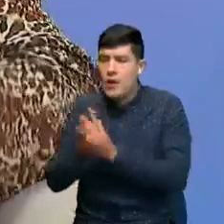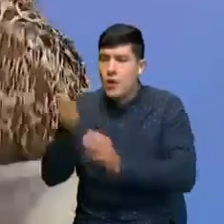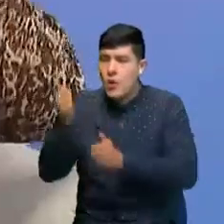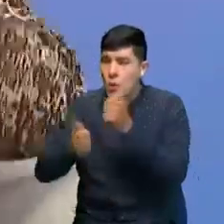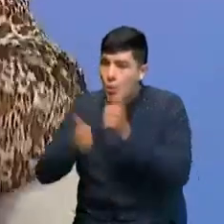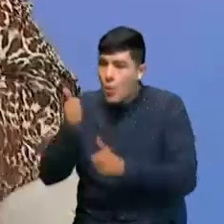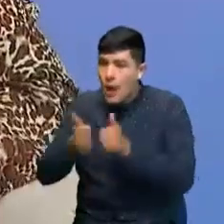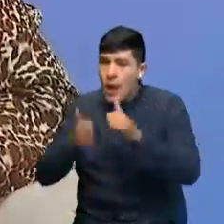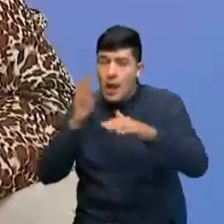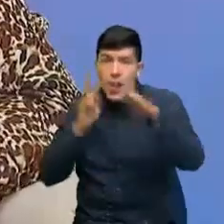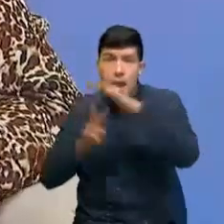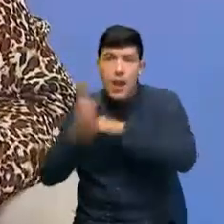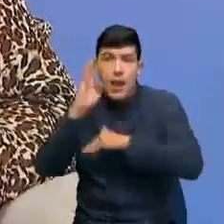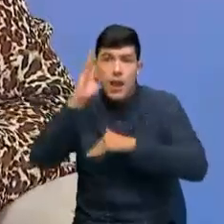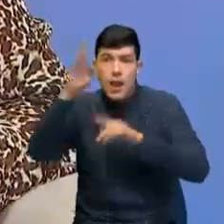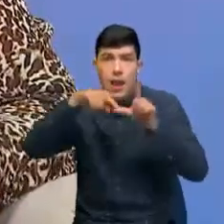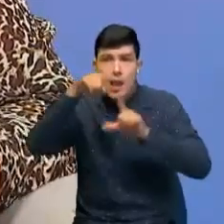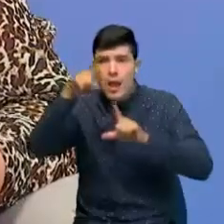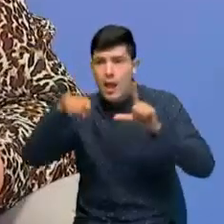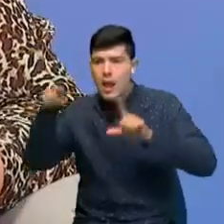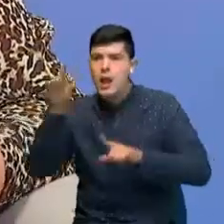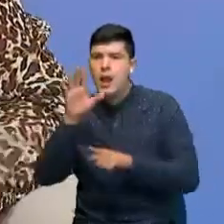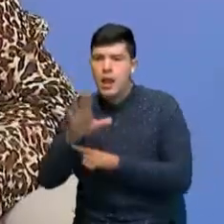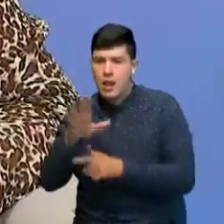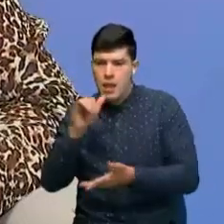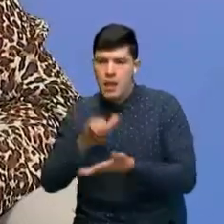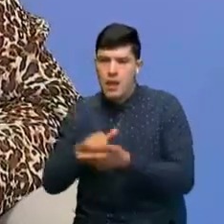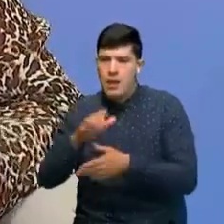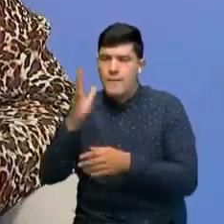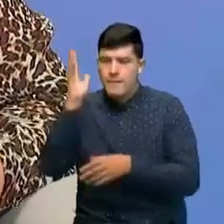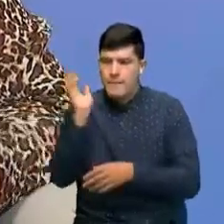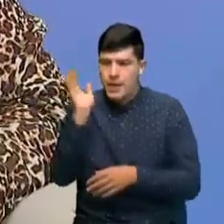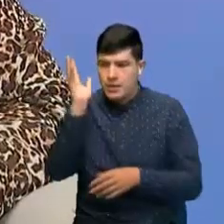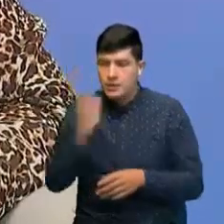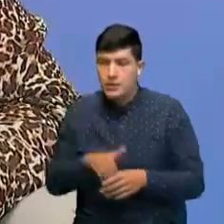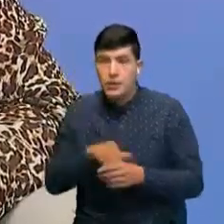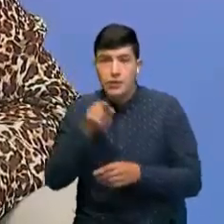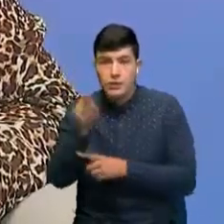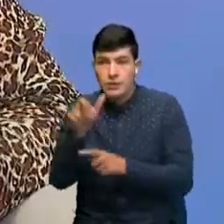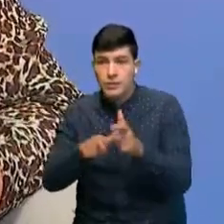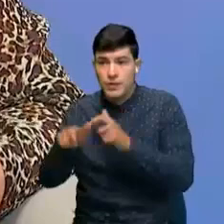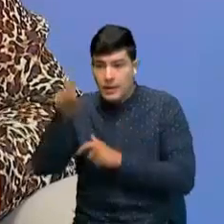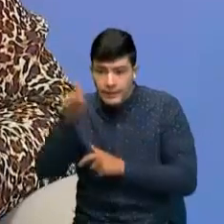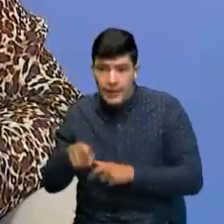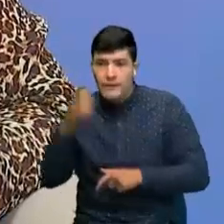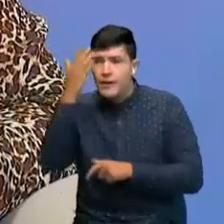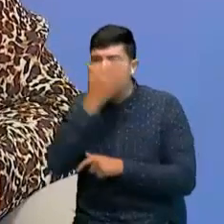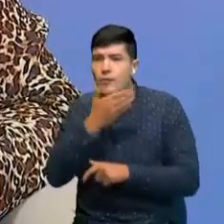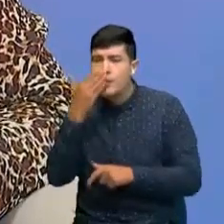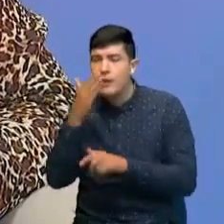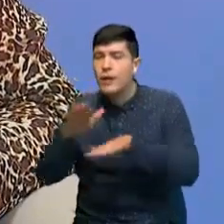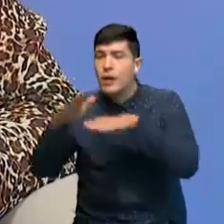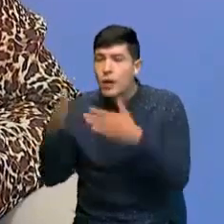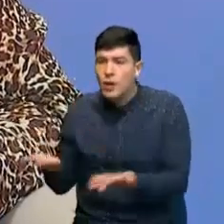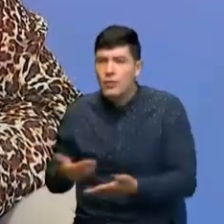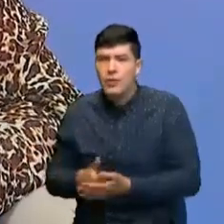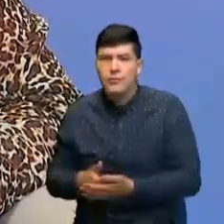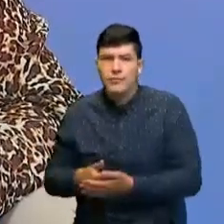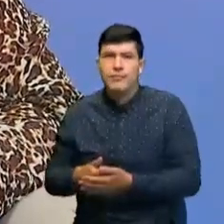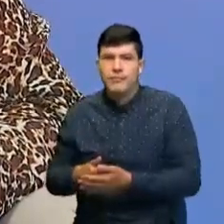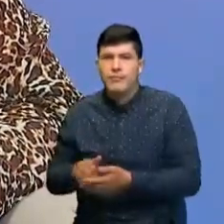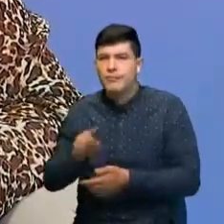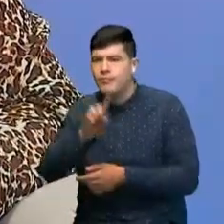las proyecciones lineales que habían en esa pensión. Ellos tienen que probar esto a través de cómo se hace, con